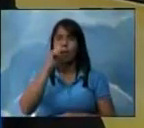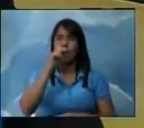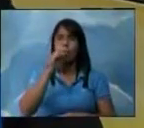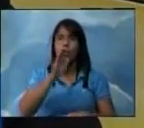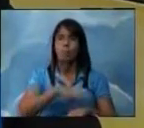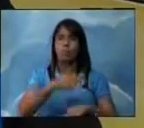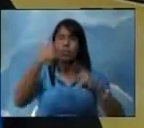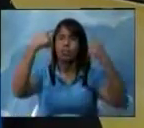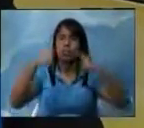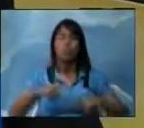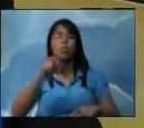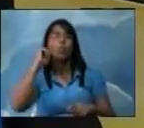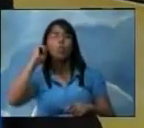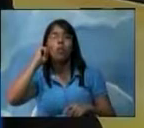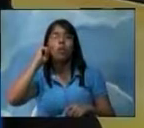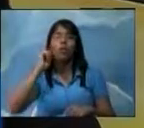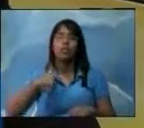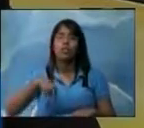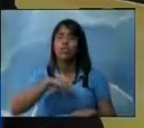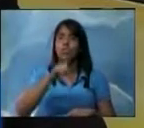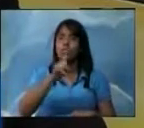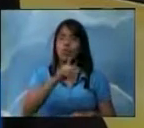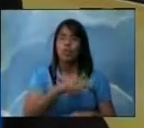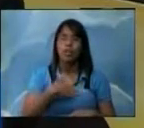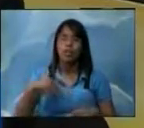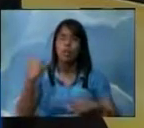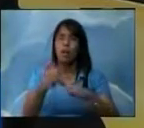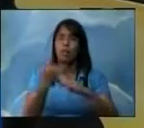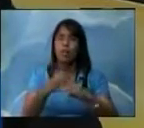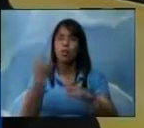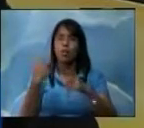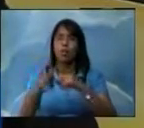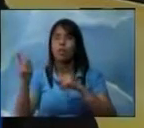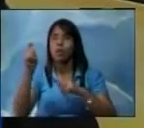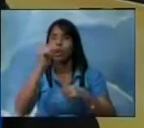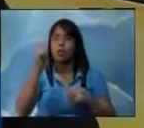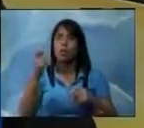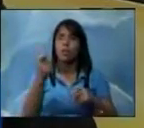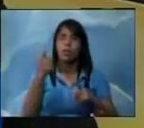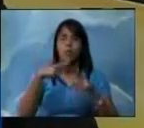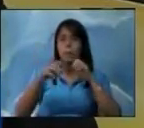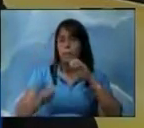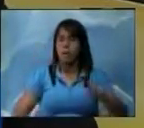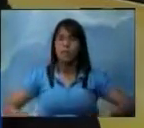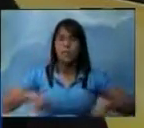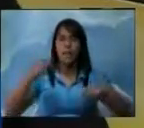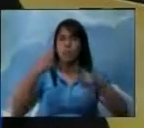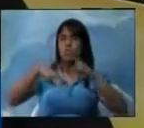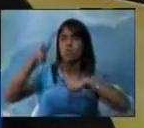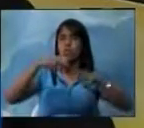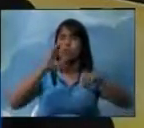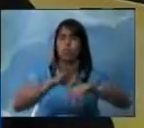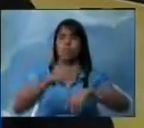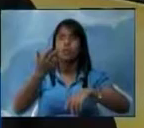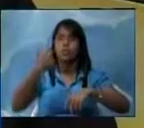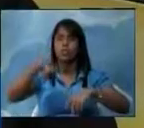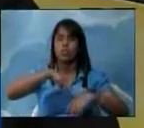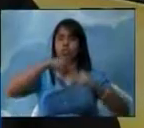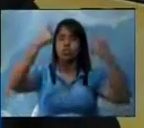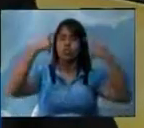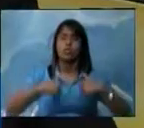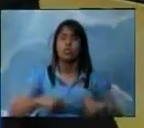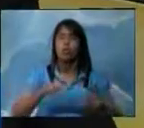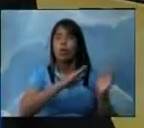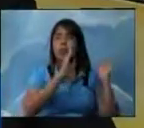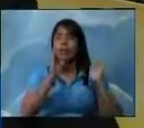nosotros somos mujeres, y nosotros no queremos andar igual que los hombres con pantalones para arriba y para abajo, porque nosotros